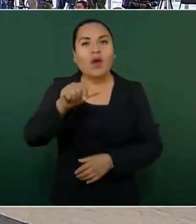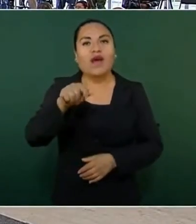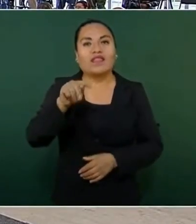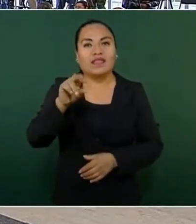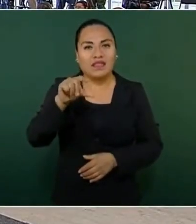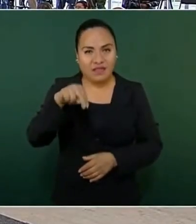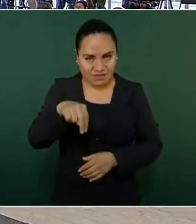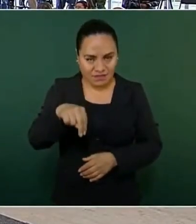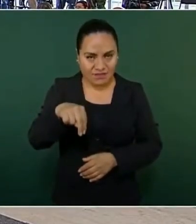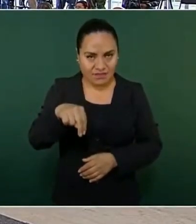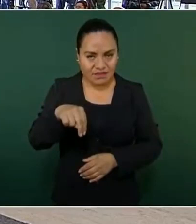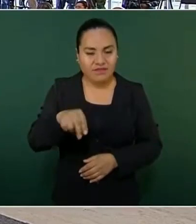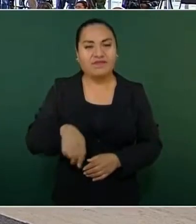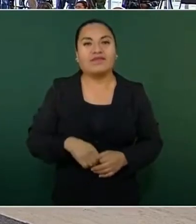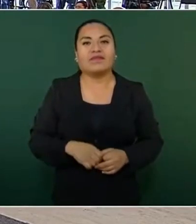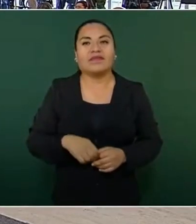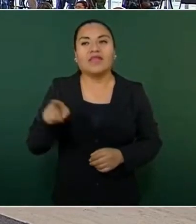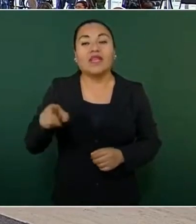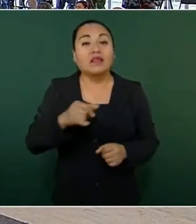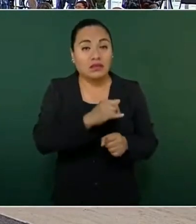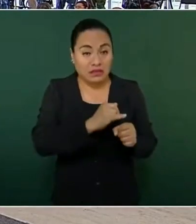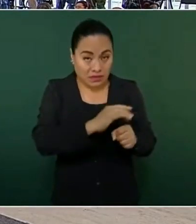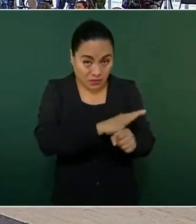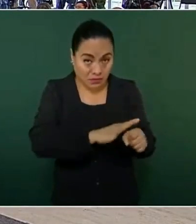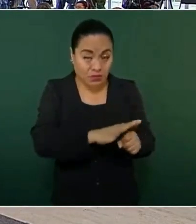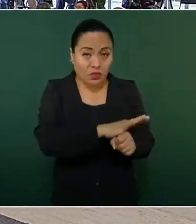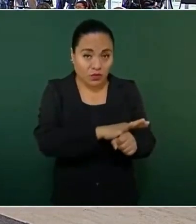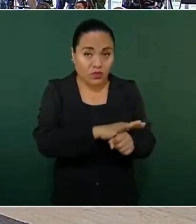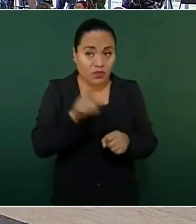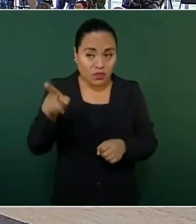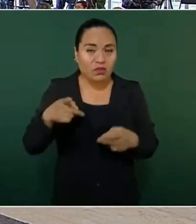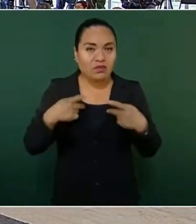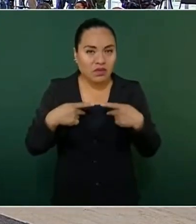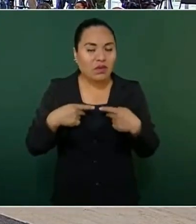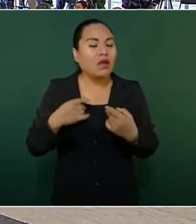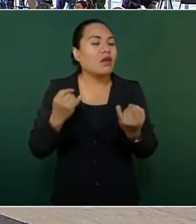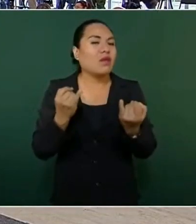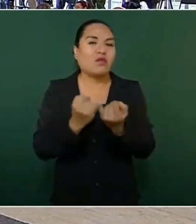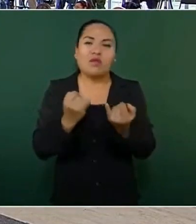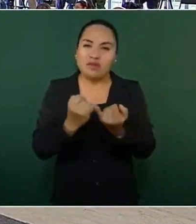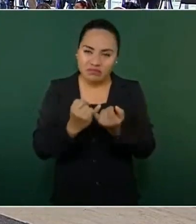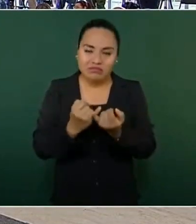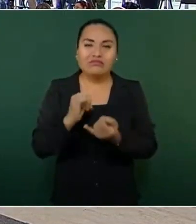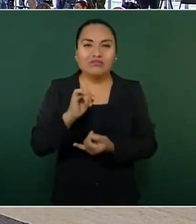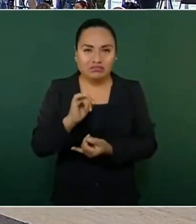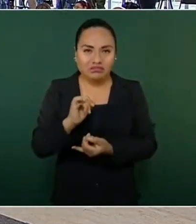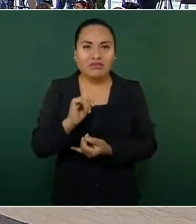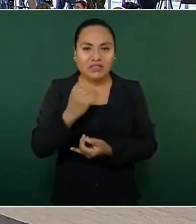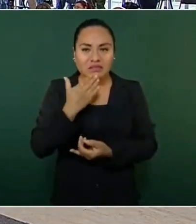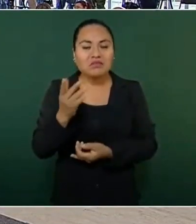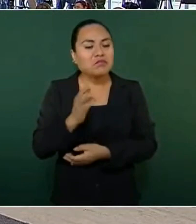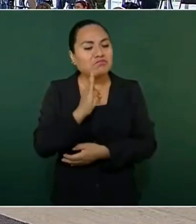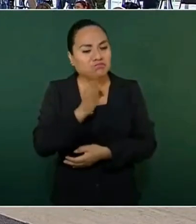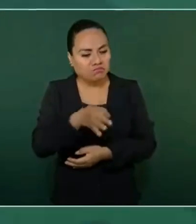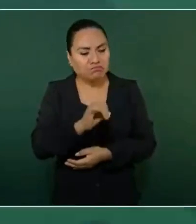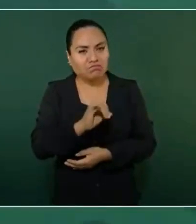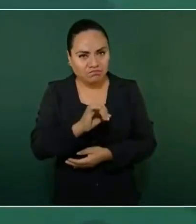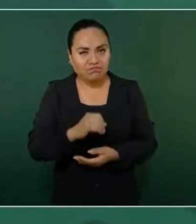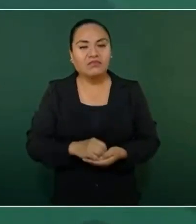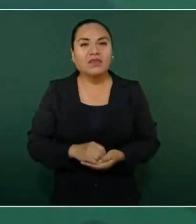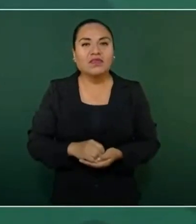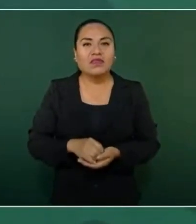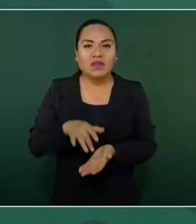En el caso del Istmo, la gente también nos está ayudando. Sin embargo, también